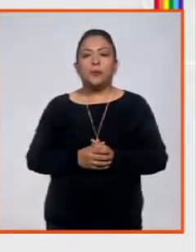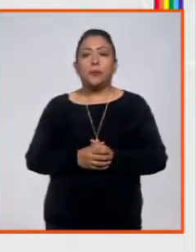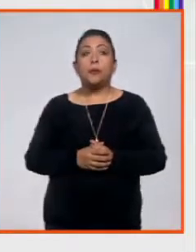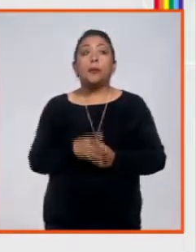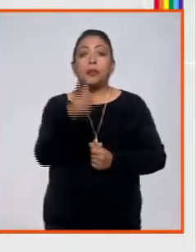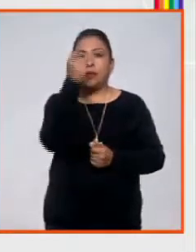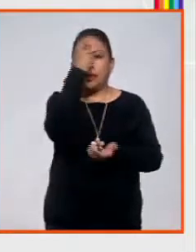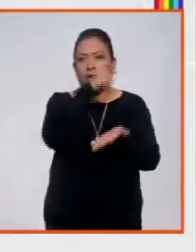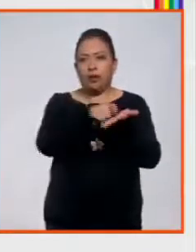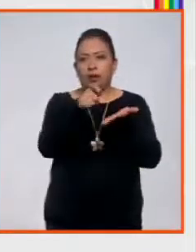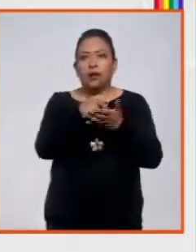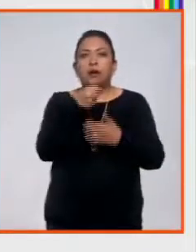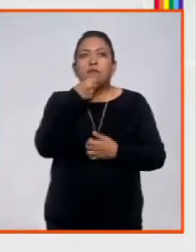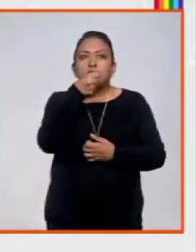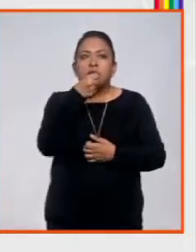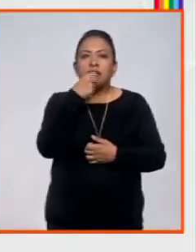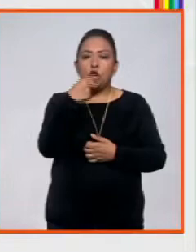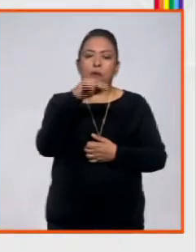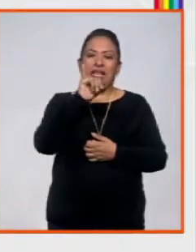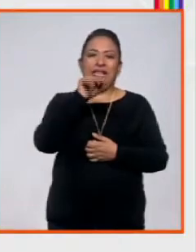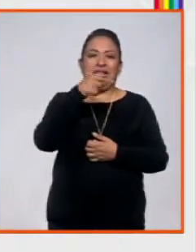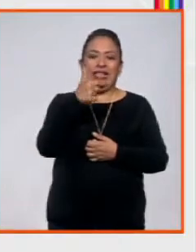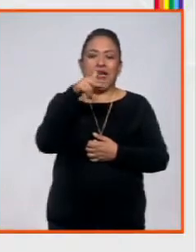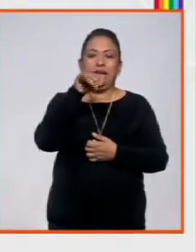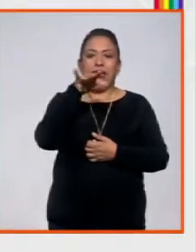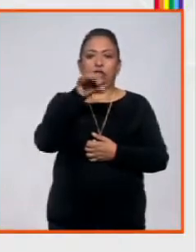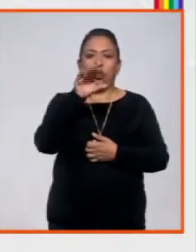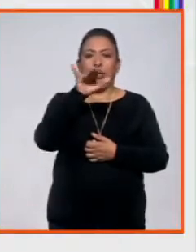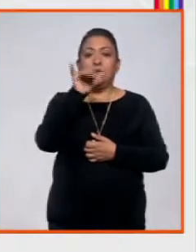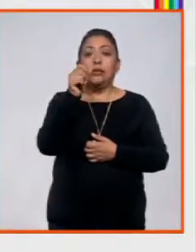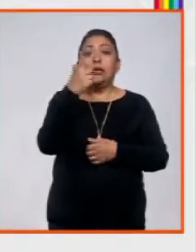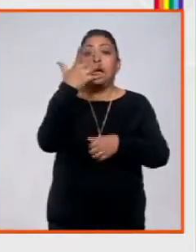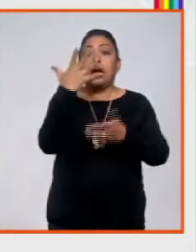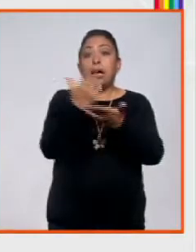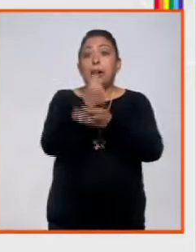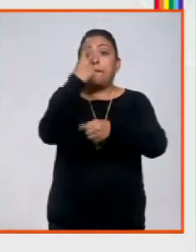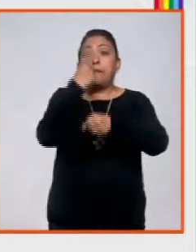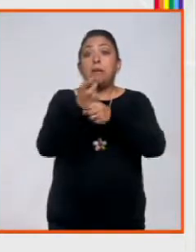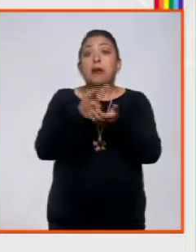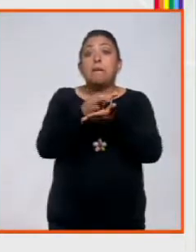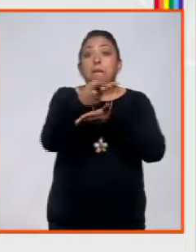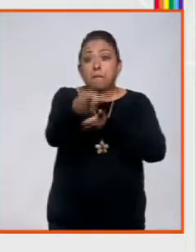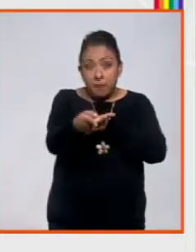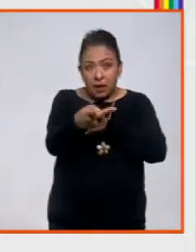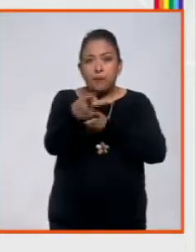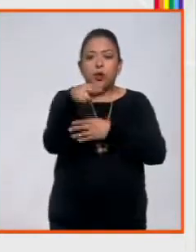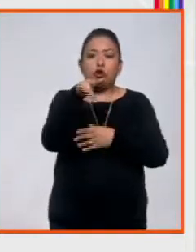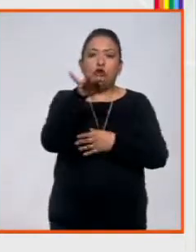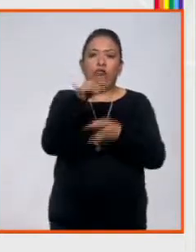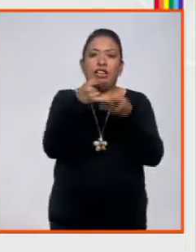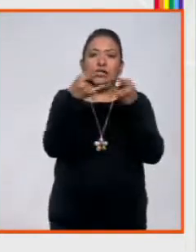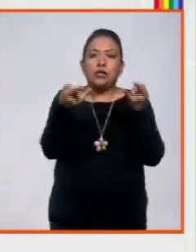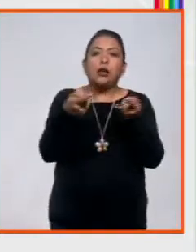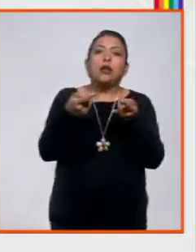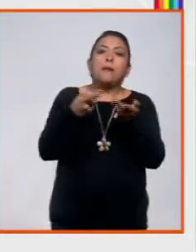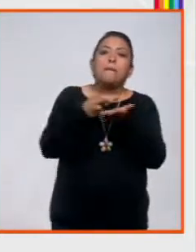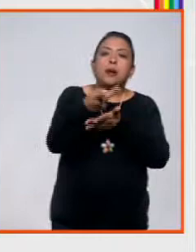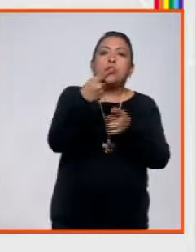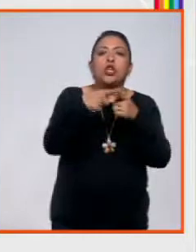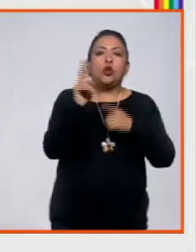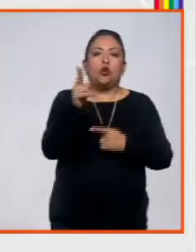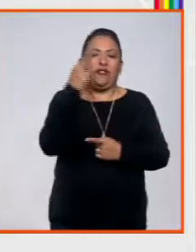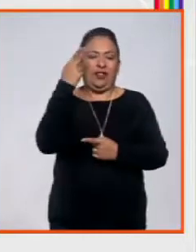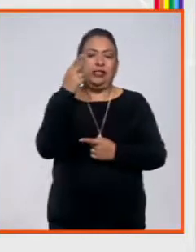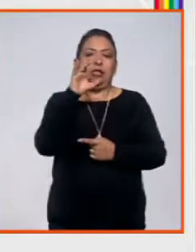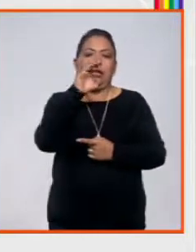el escritor y locutor ignacio casas ha ganado el primer premio de novela histórica que otorga en la universidad del claustro de sor juana